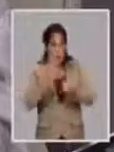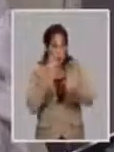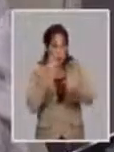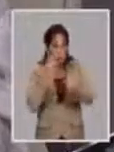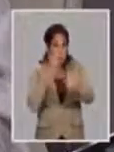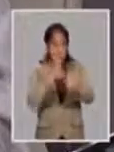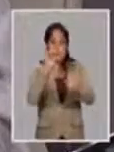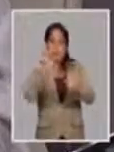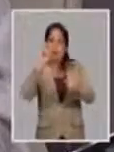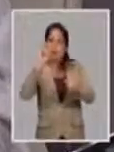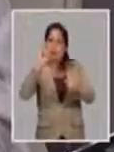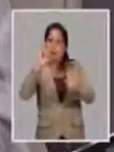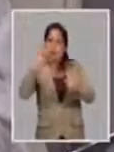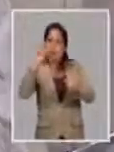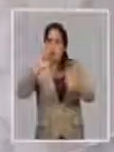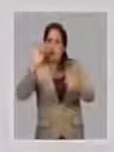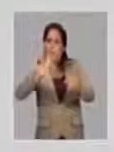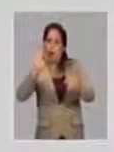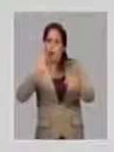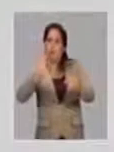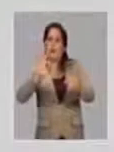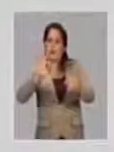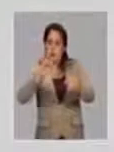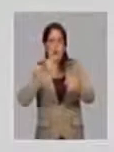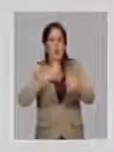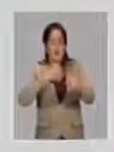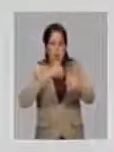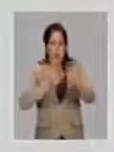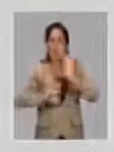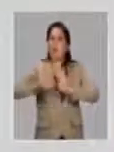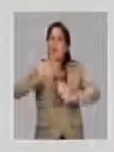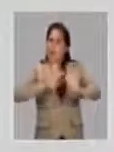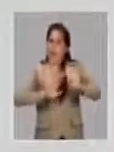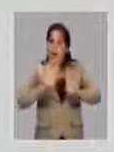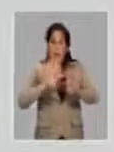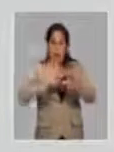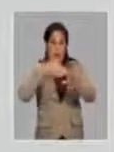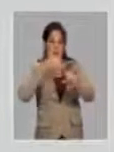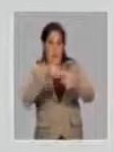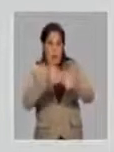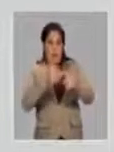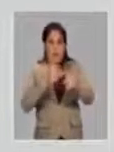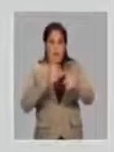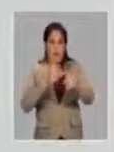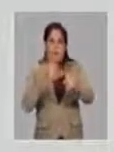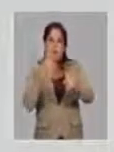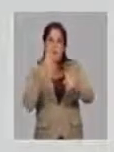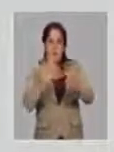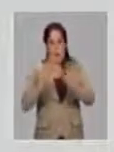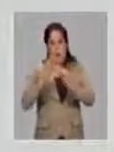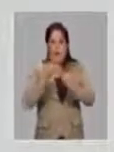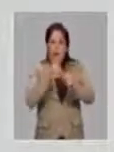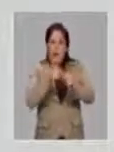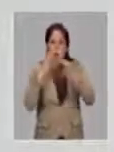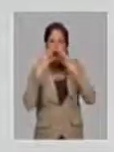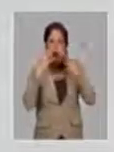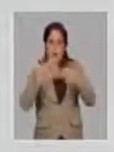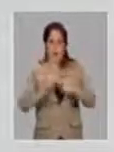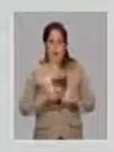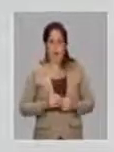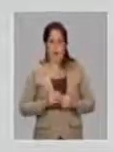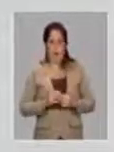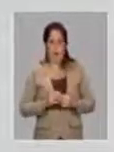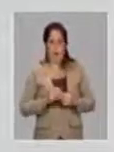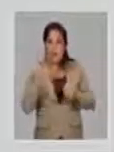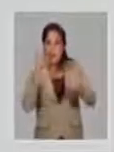dosis, el 76% tienen títulos neutralizantes después de 2 dosis, lo cual eso se va a incrementar